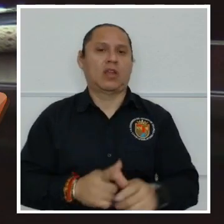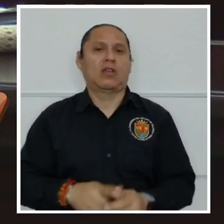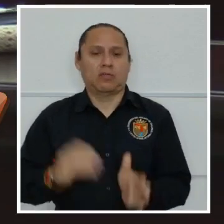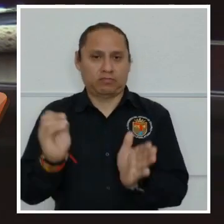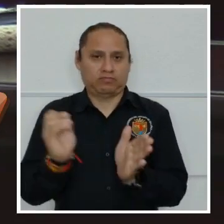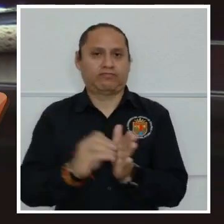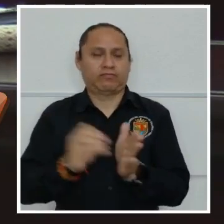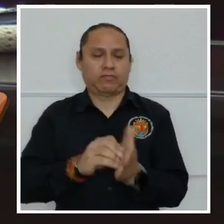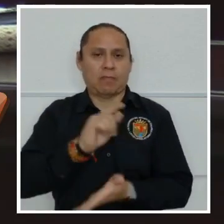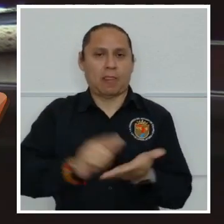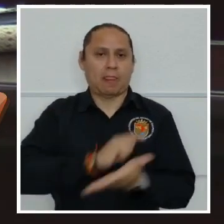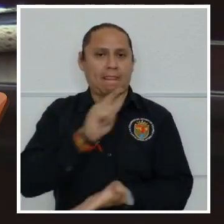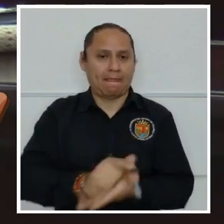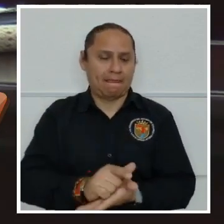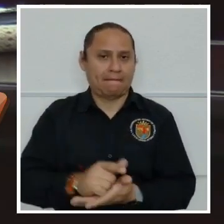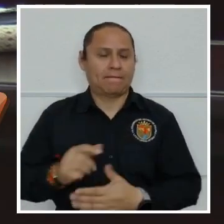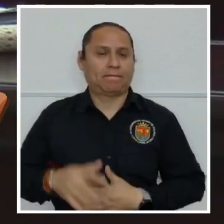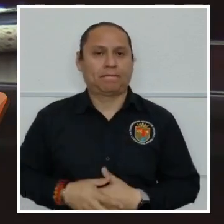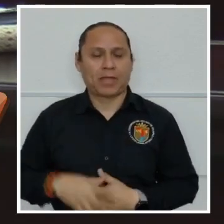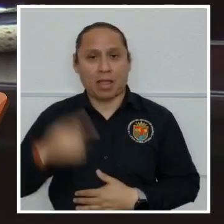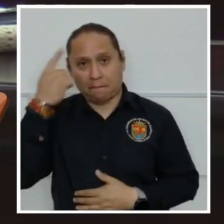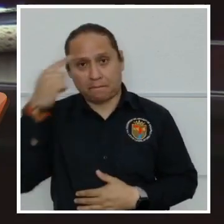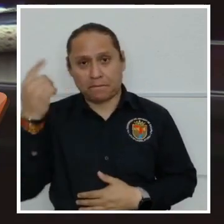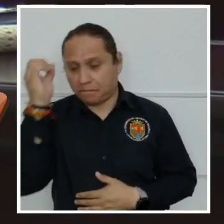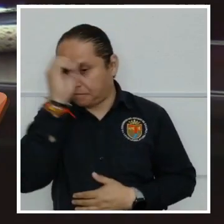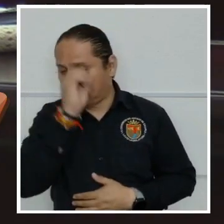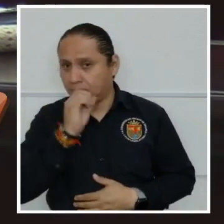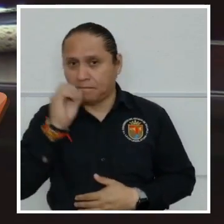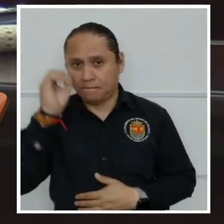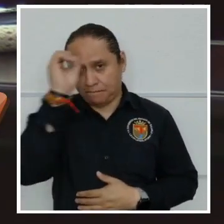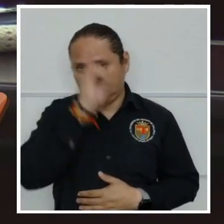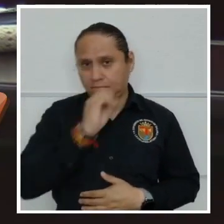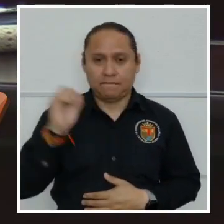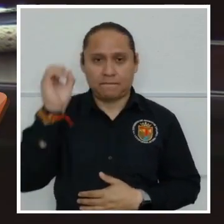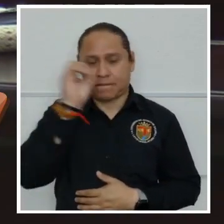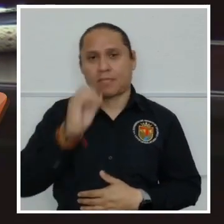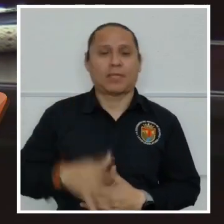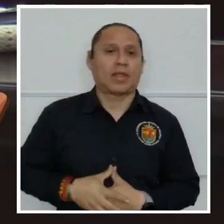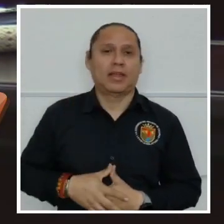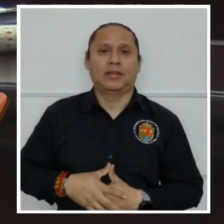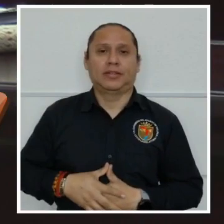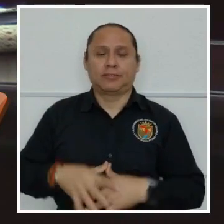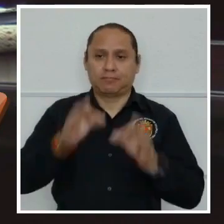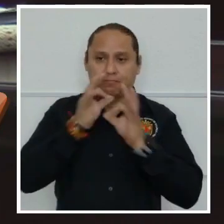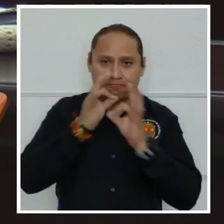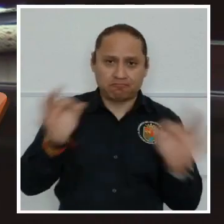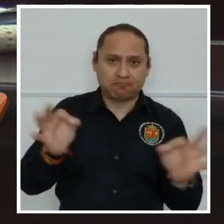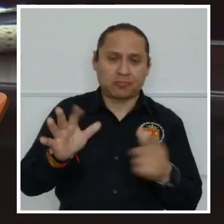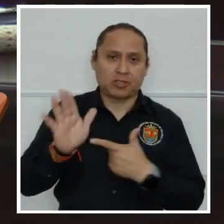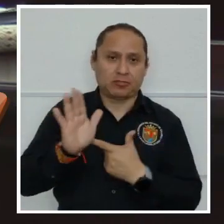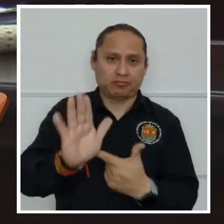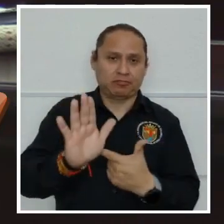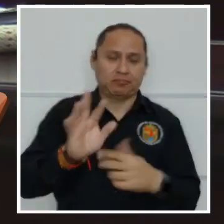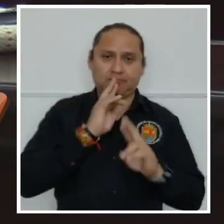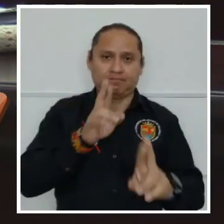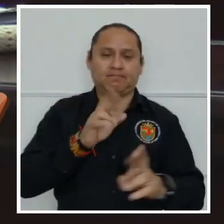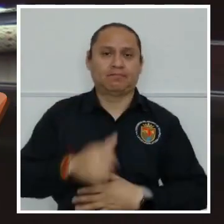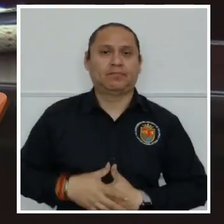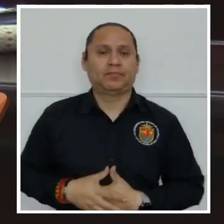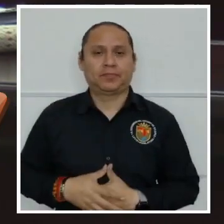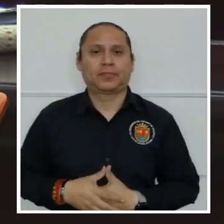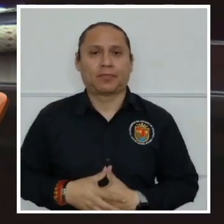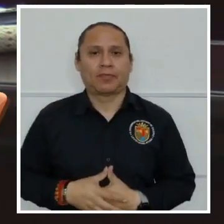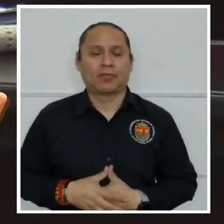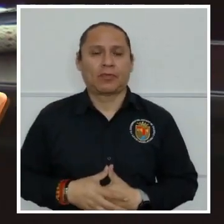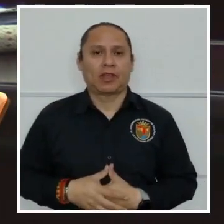ley próxima anterior con la observancia de las consideraciones emitidas en el presente dictamen.